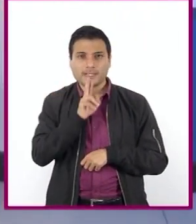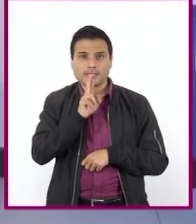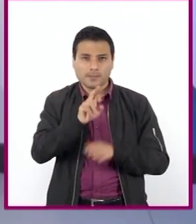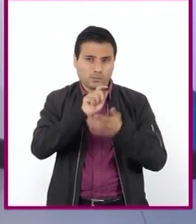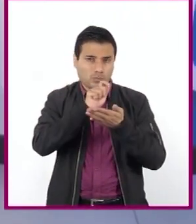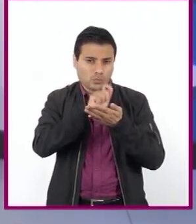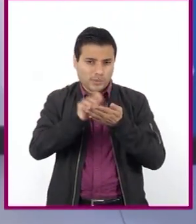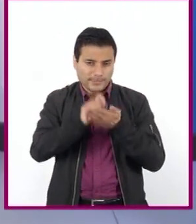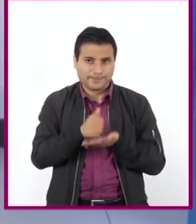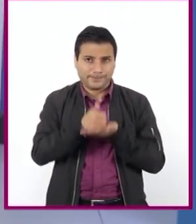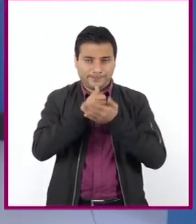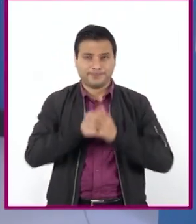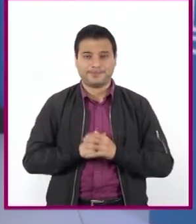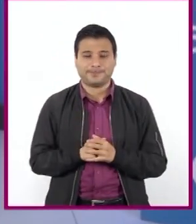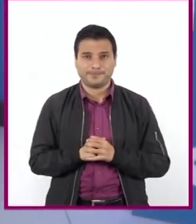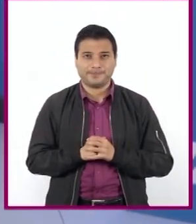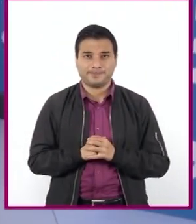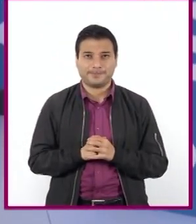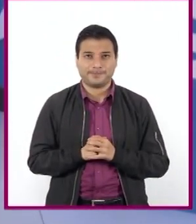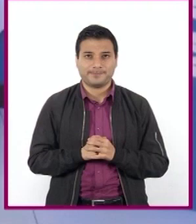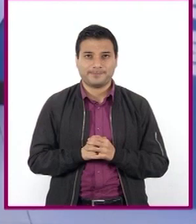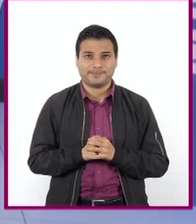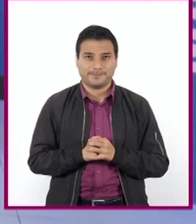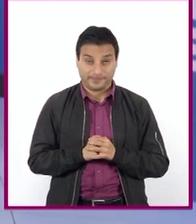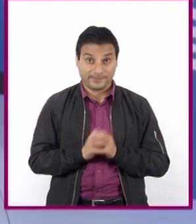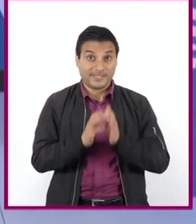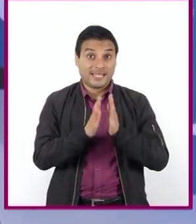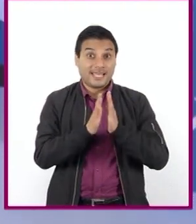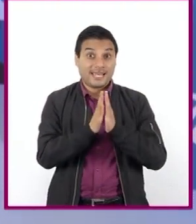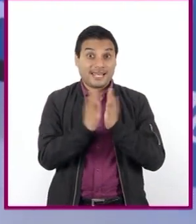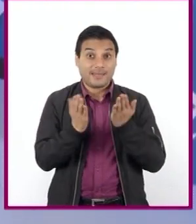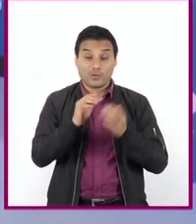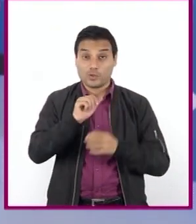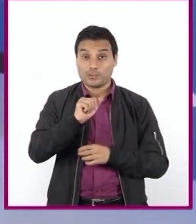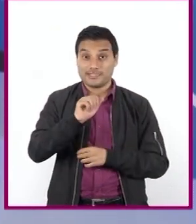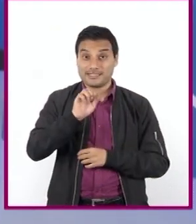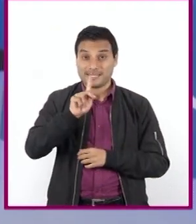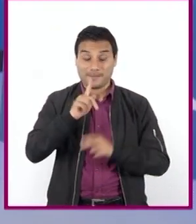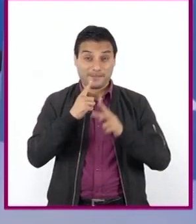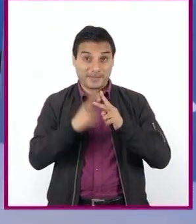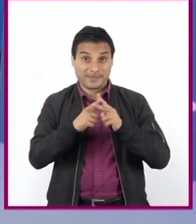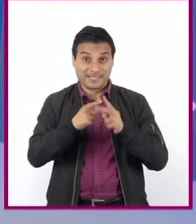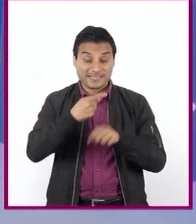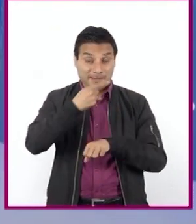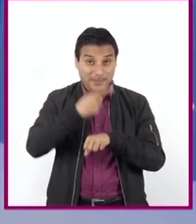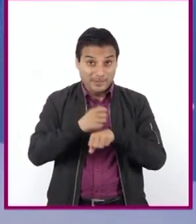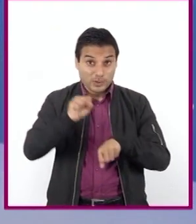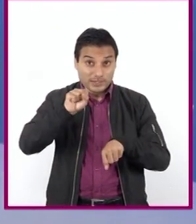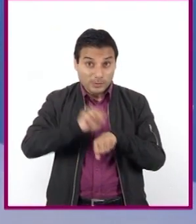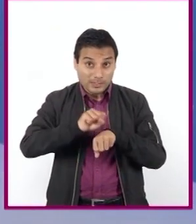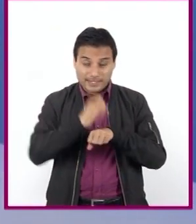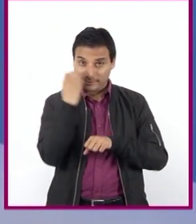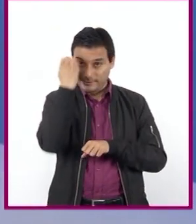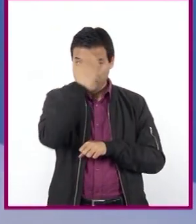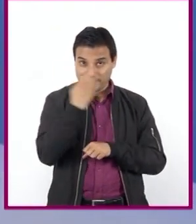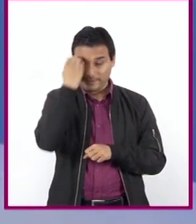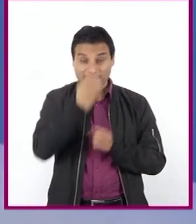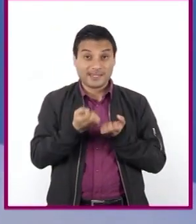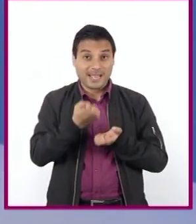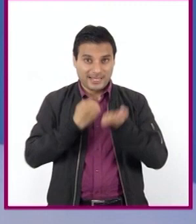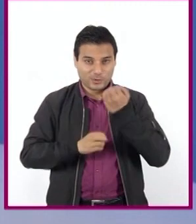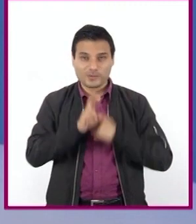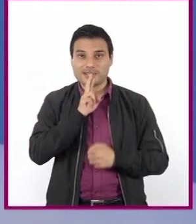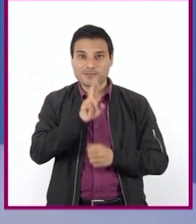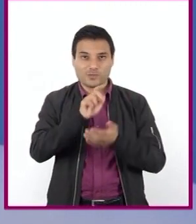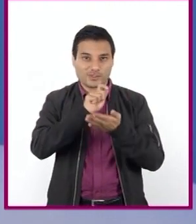proporcionalidad directa. Revisen en el libro de texto de matemáticas de primer grado y resuelvan los ejercicios